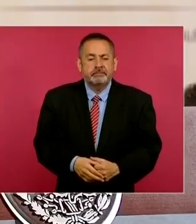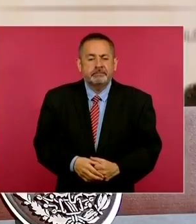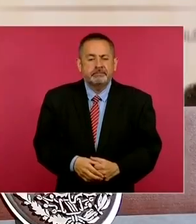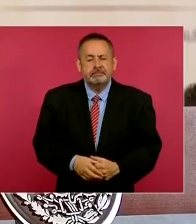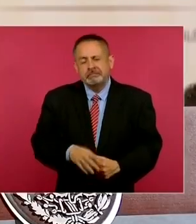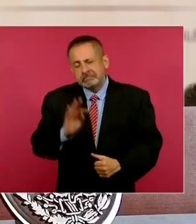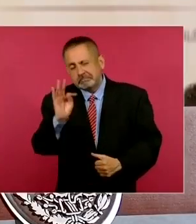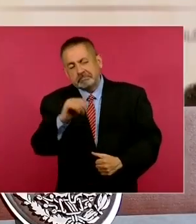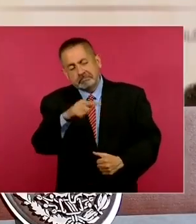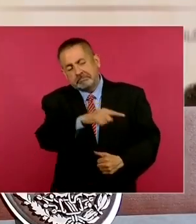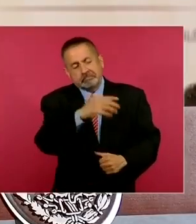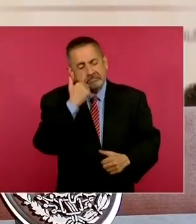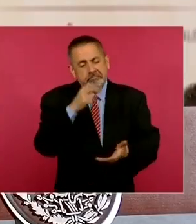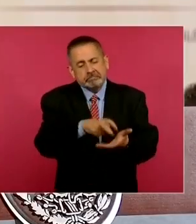época electoral